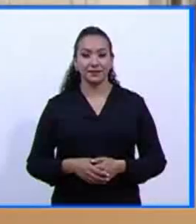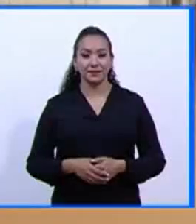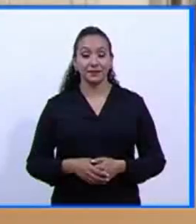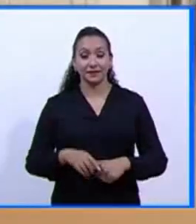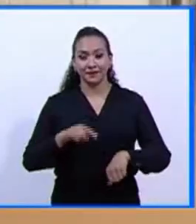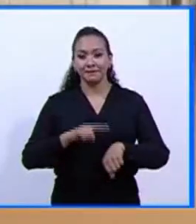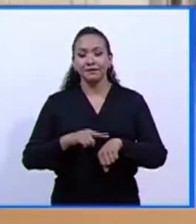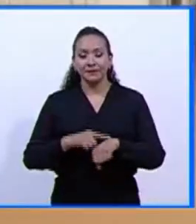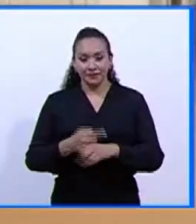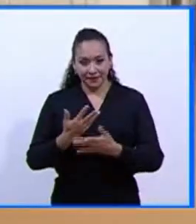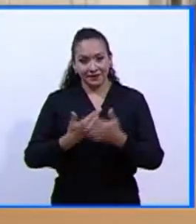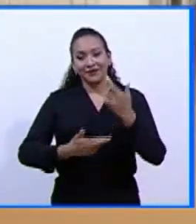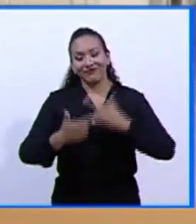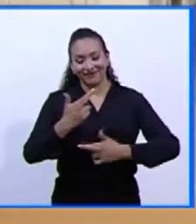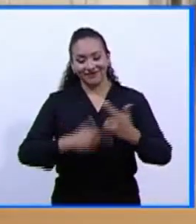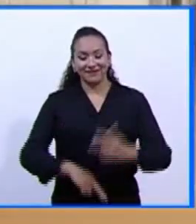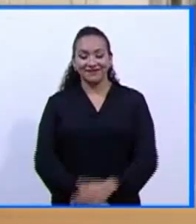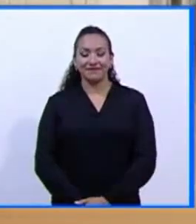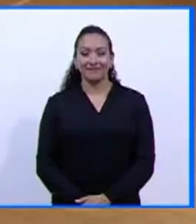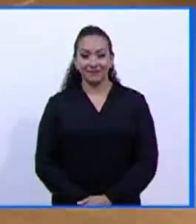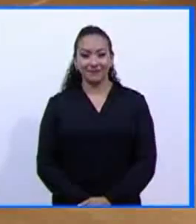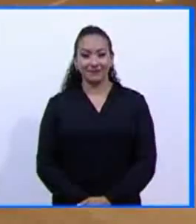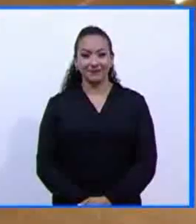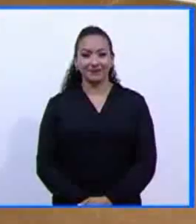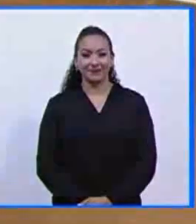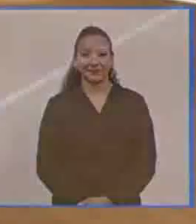Vamos a un corte, enseguida continuamos.